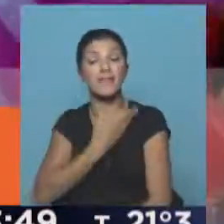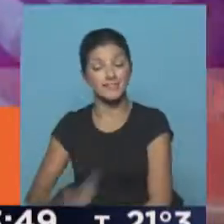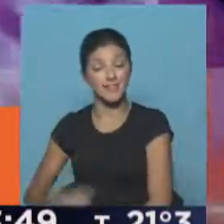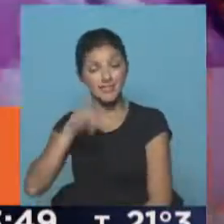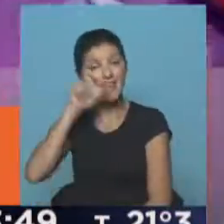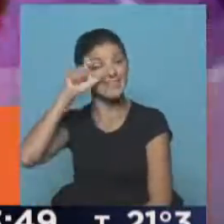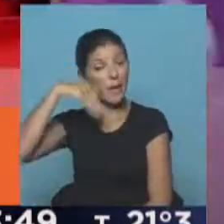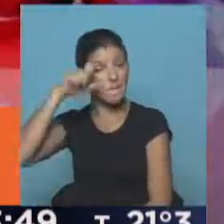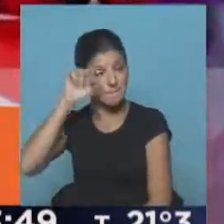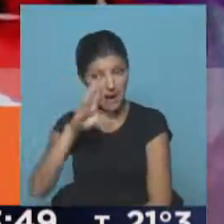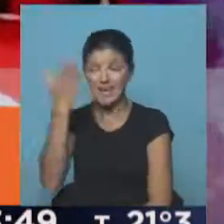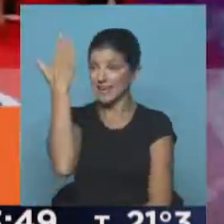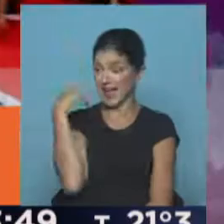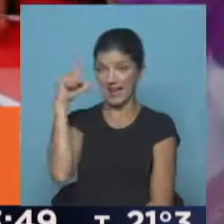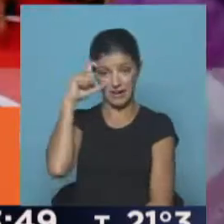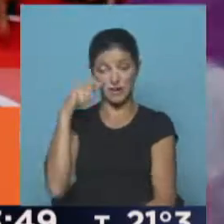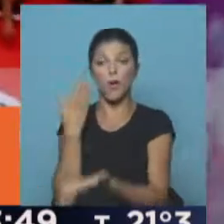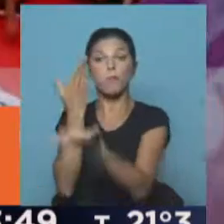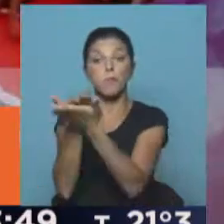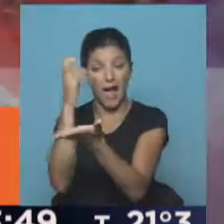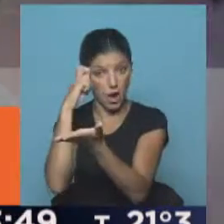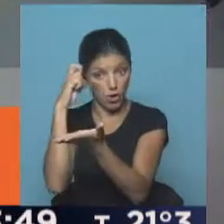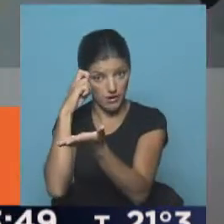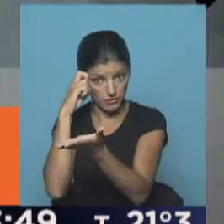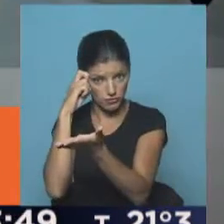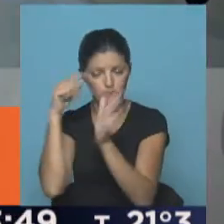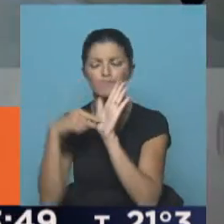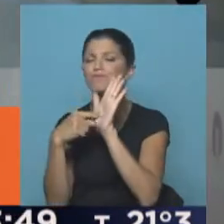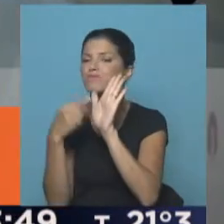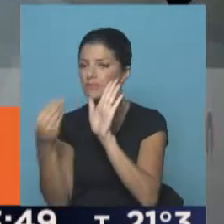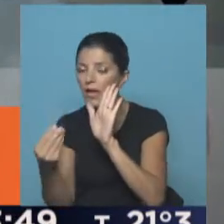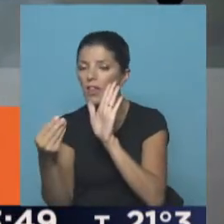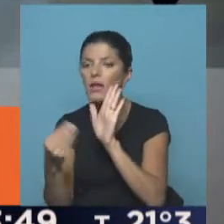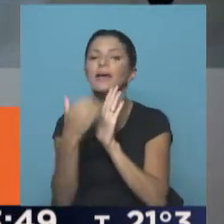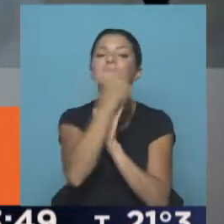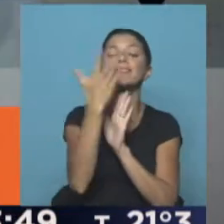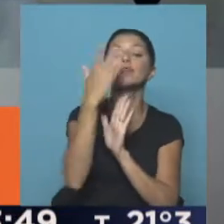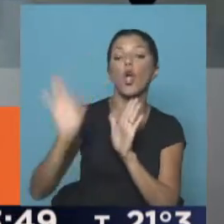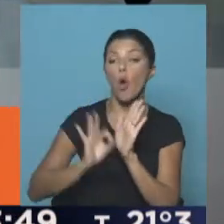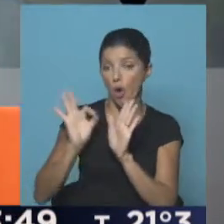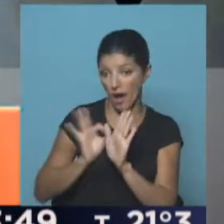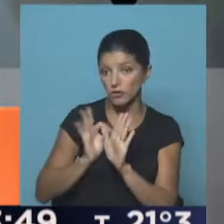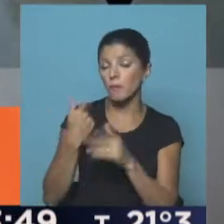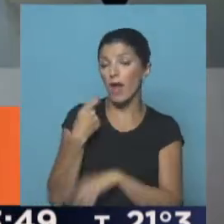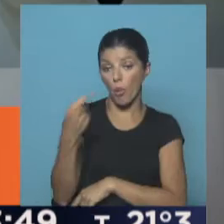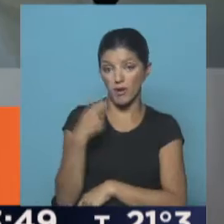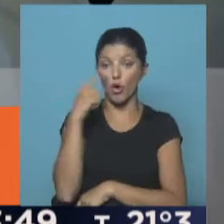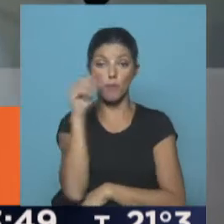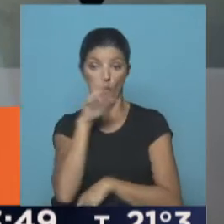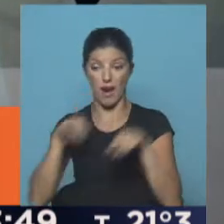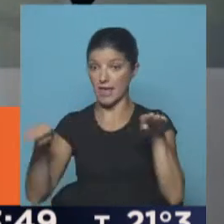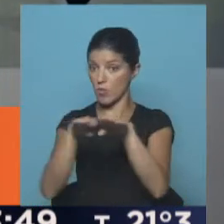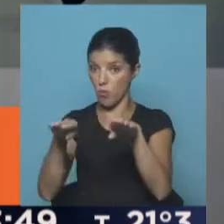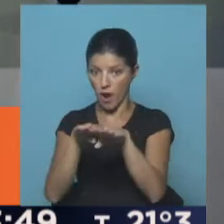fue enviada al Congreso. La iniciativa prevé equiparar en 65 años la edad de retiro para hombres y mujeres